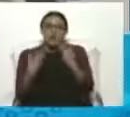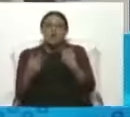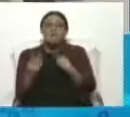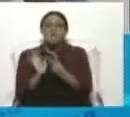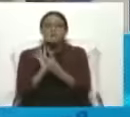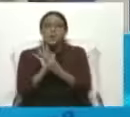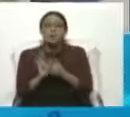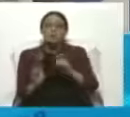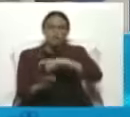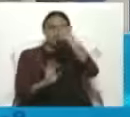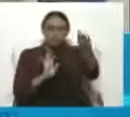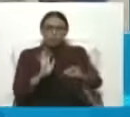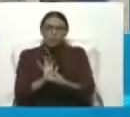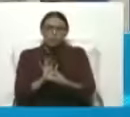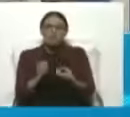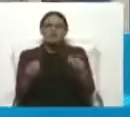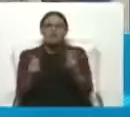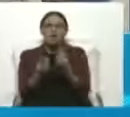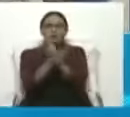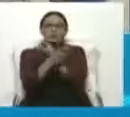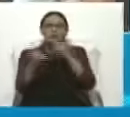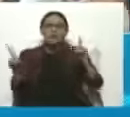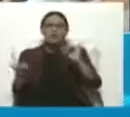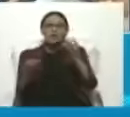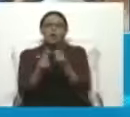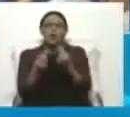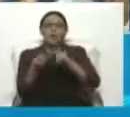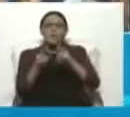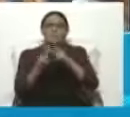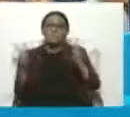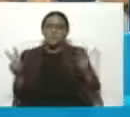la democracia y la paz de nuestra nación.